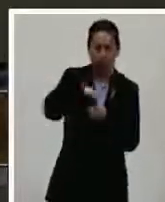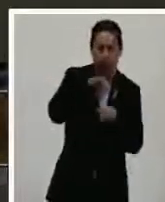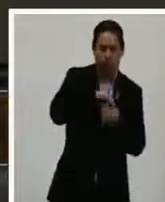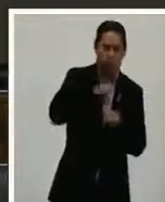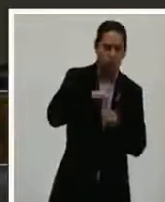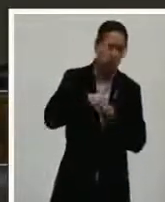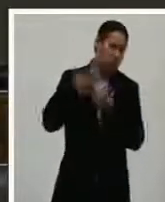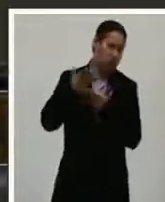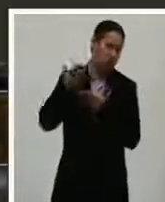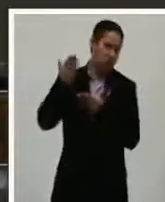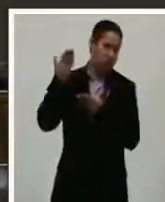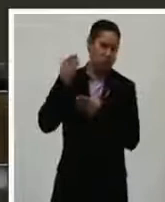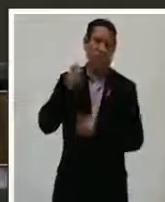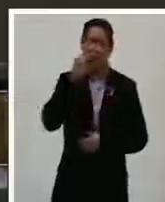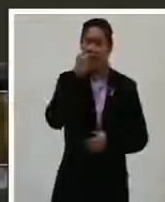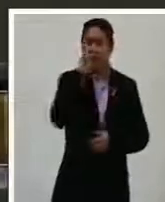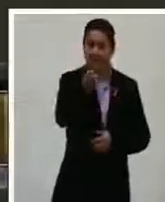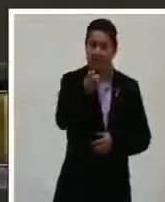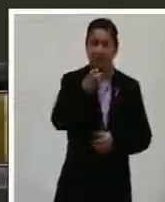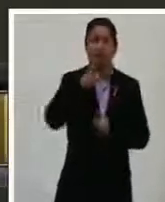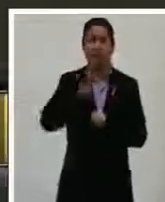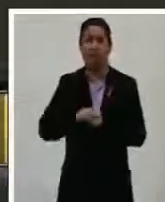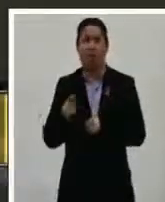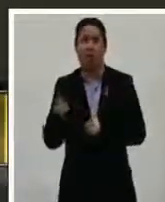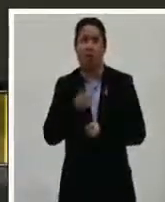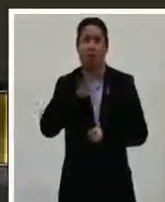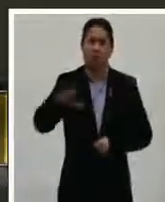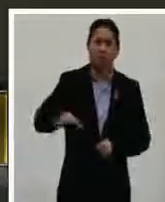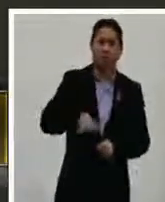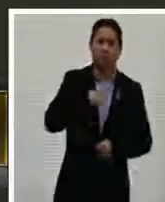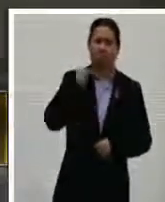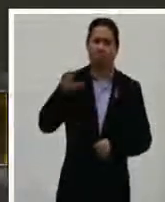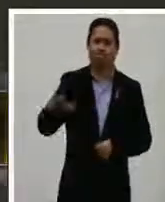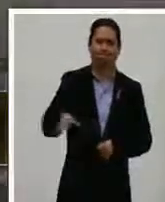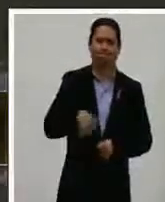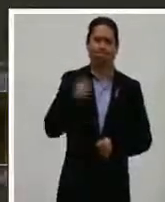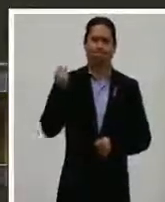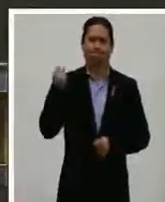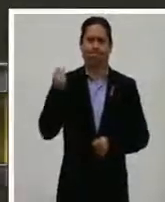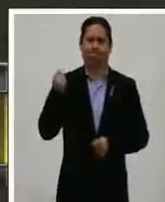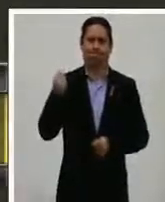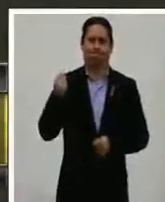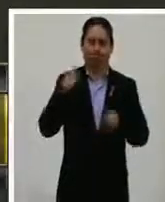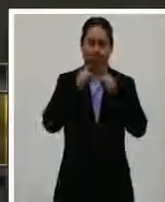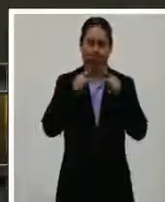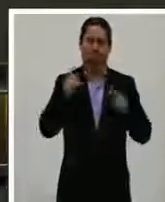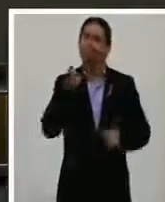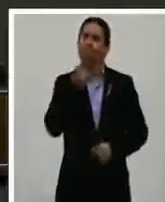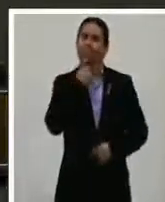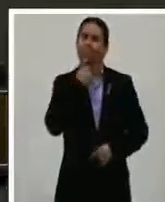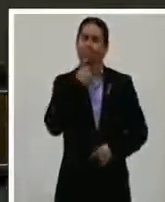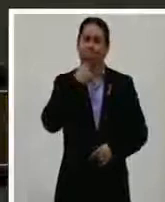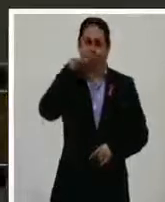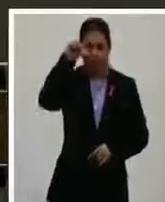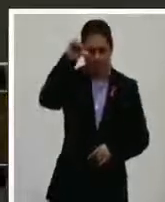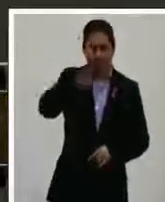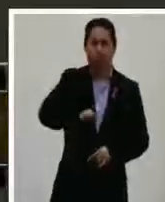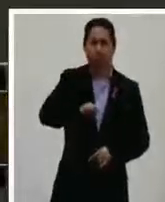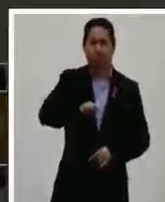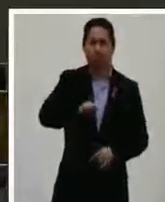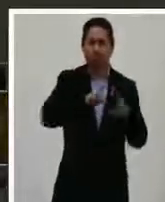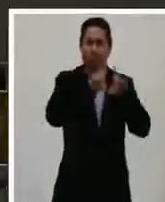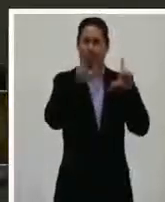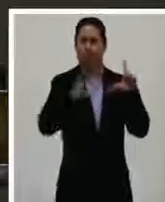este triunfo se logró con base a un esfuerzo de nuestro entonces candidato el hoy presidente de los estados unidos